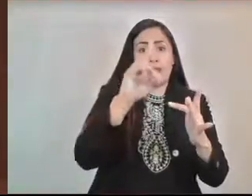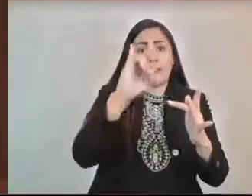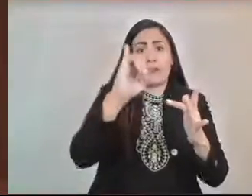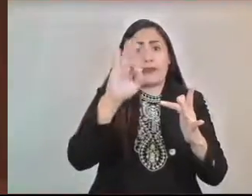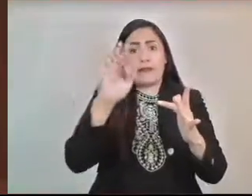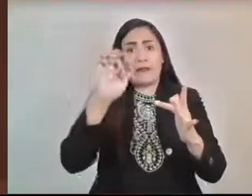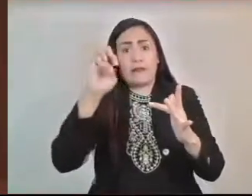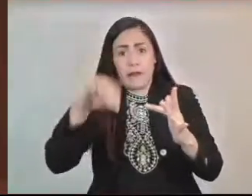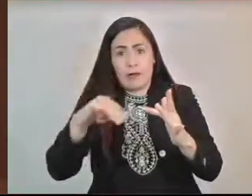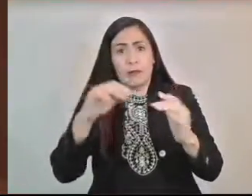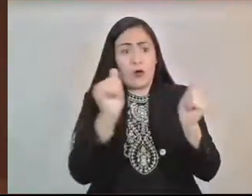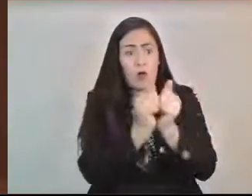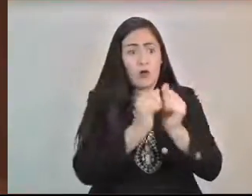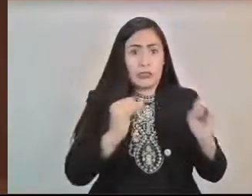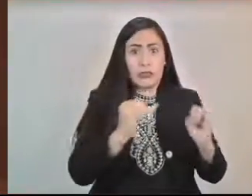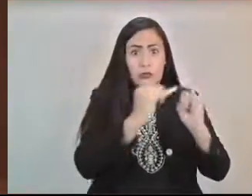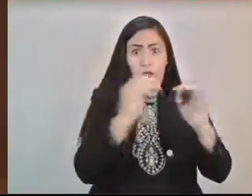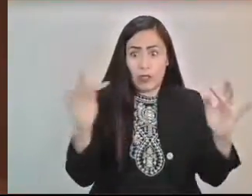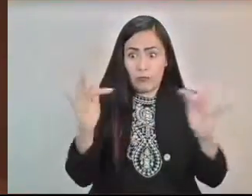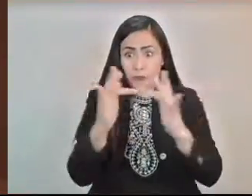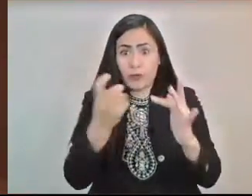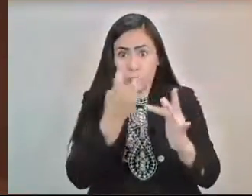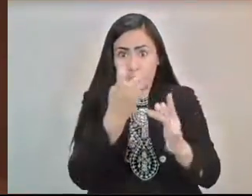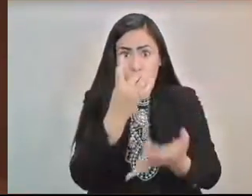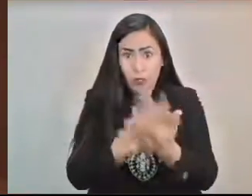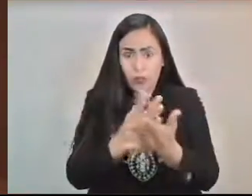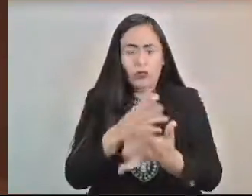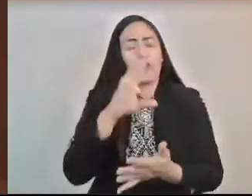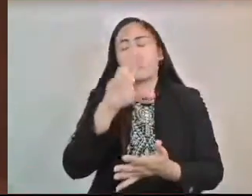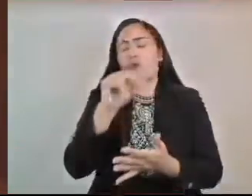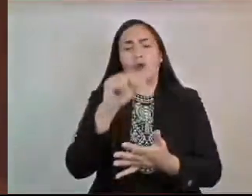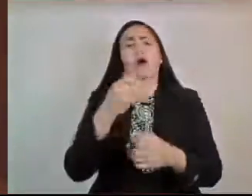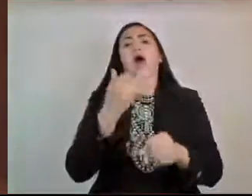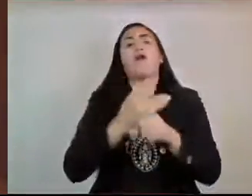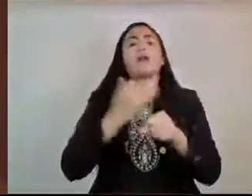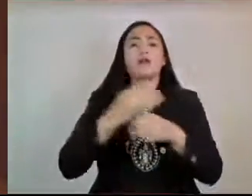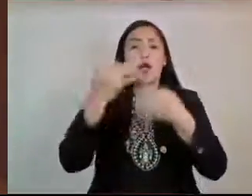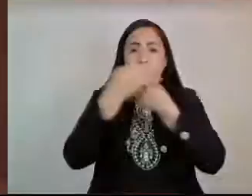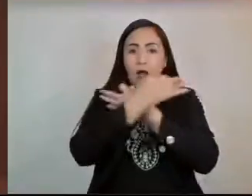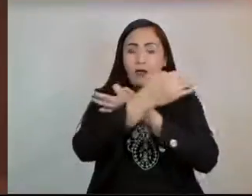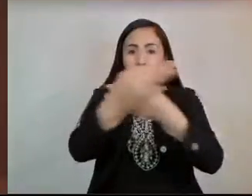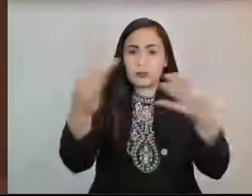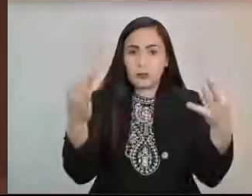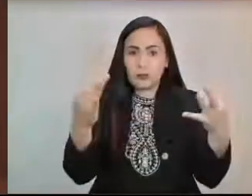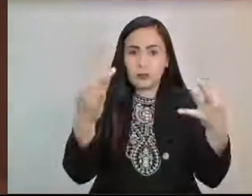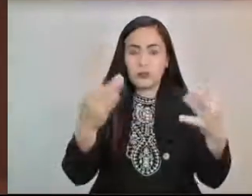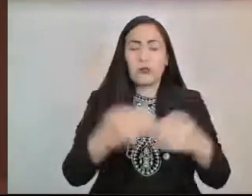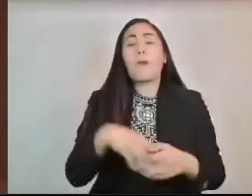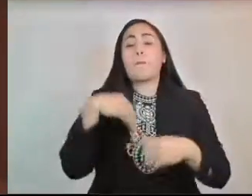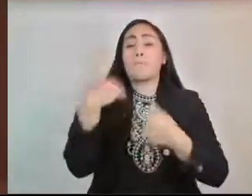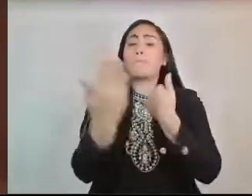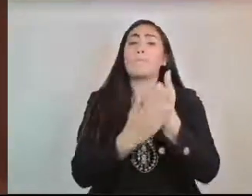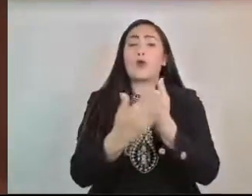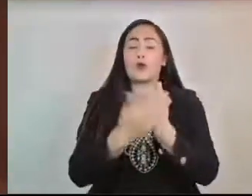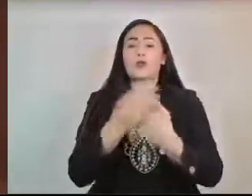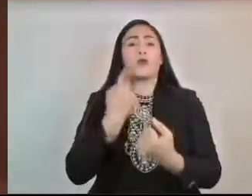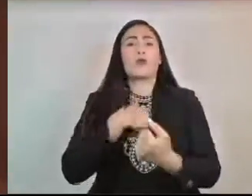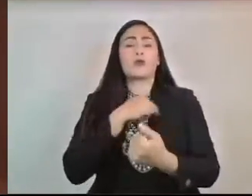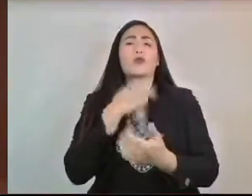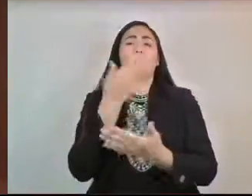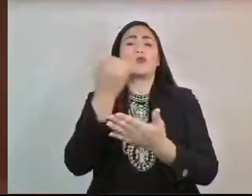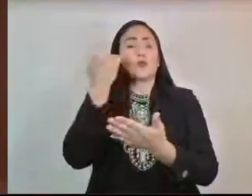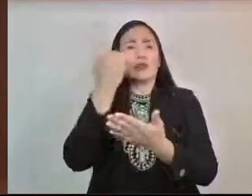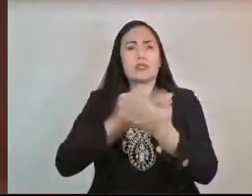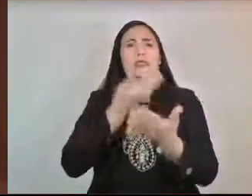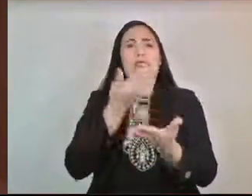instituciones. Les anuncio, compañeras y compañeros diputados, que en breve presentaremos la iniciativa